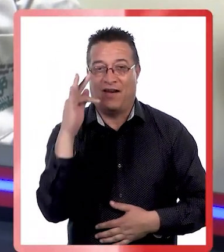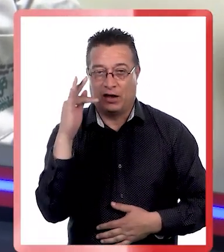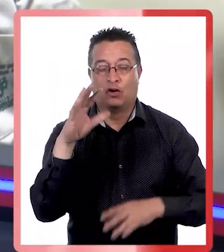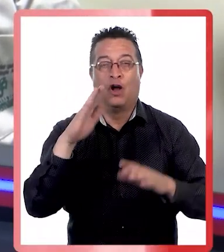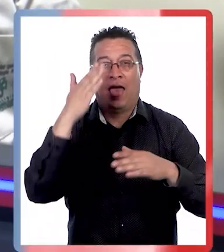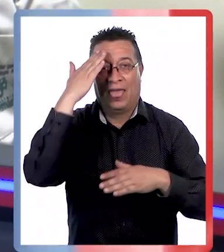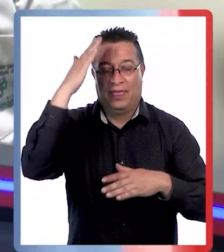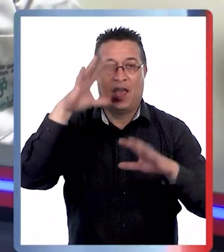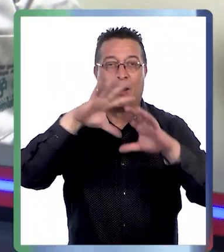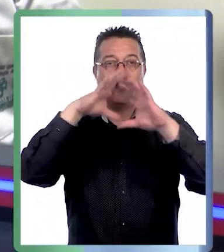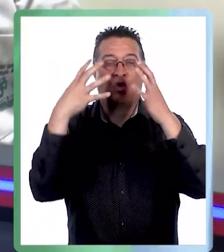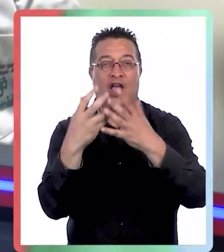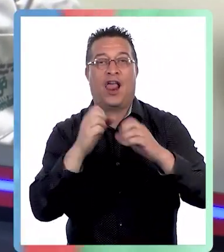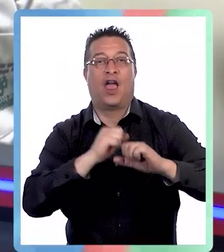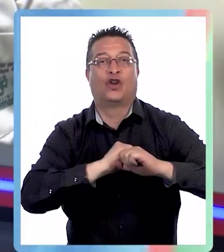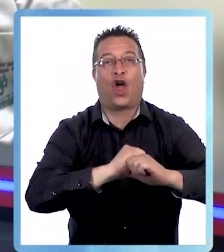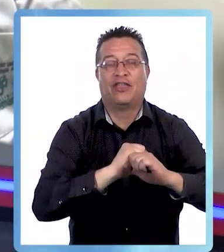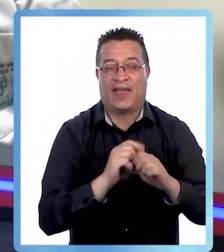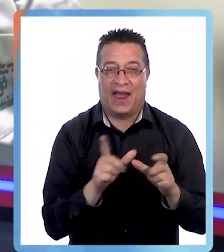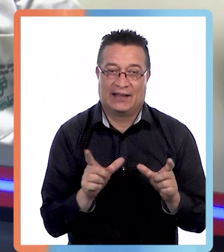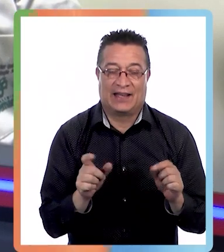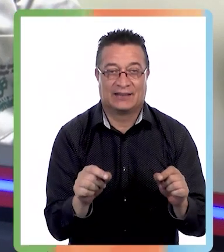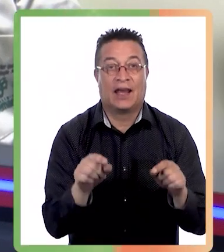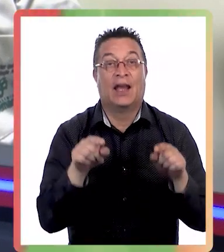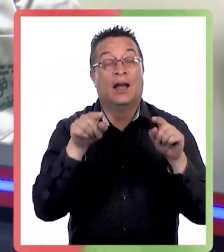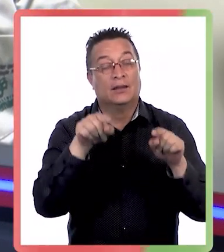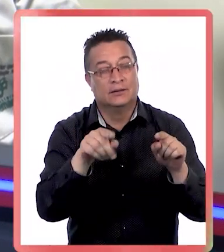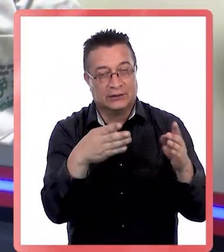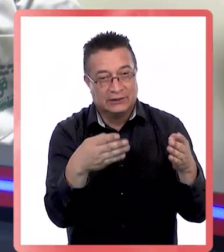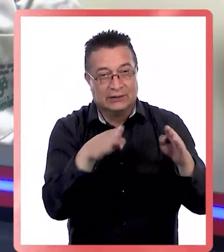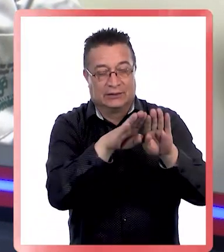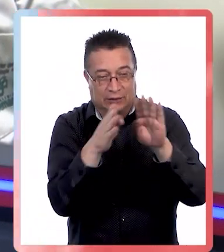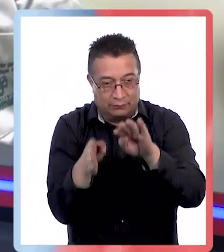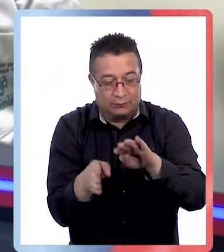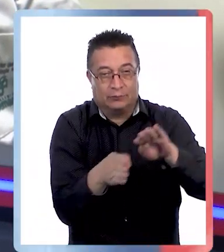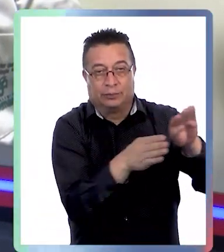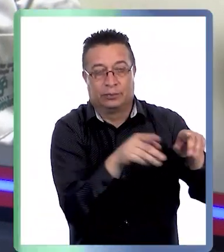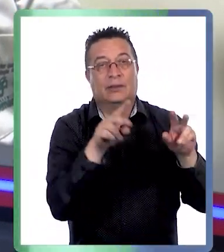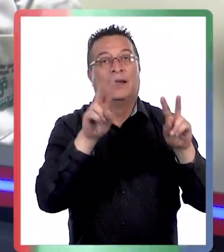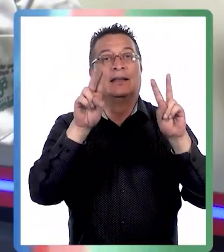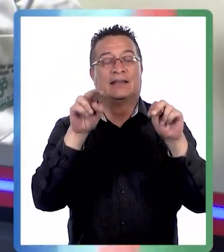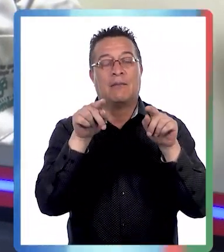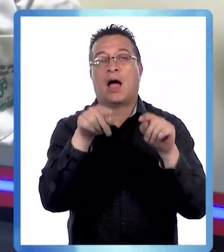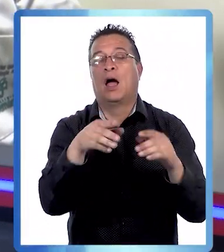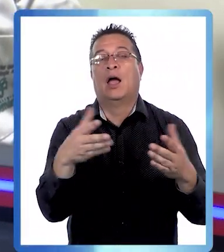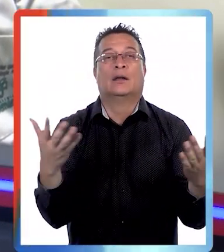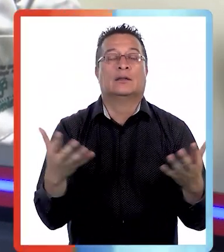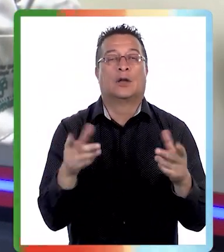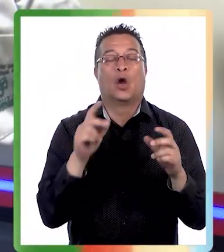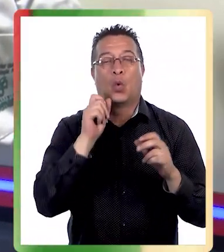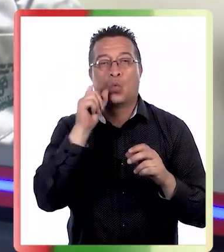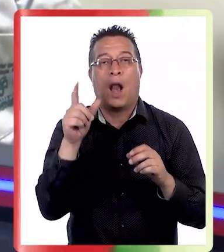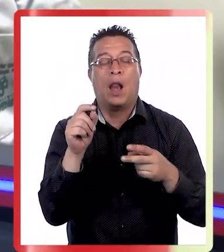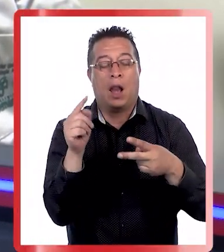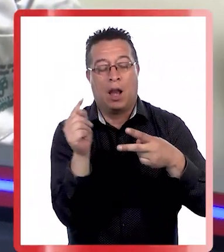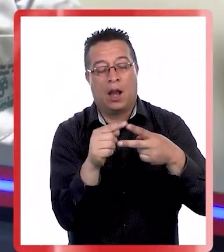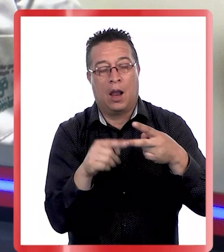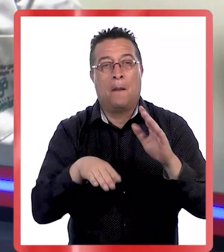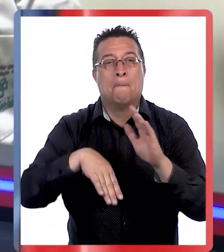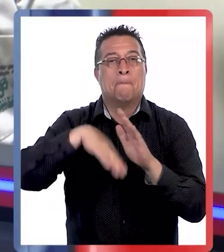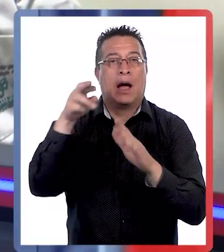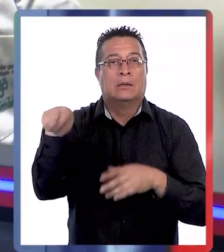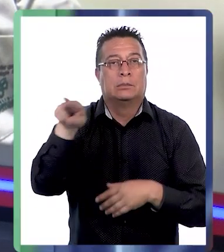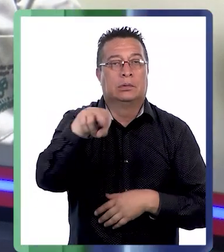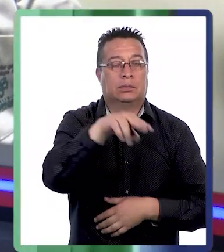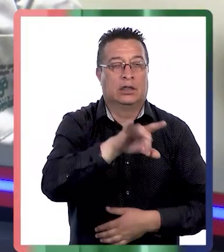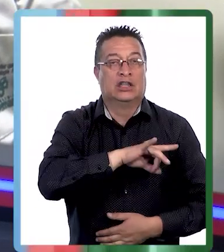de la Lucha contra el Cáncer y cerramos la parte número 1 de la entrevista hablando un poco de cuáles son los cánceres más presentes a nivel país y a